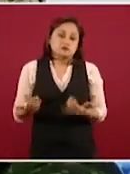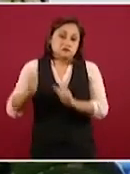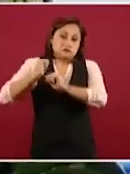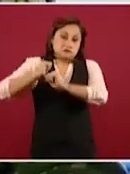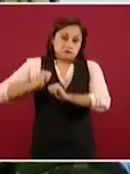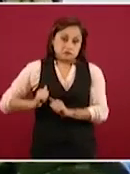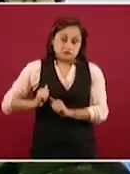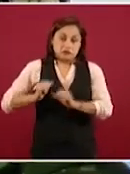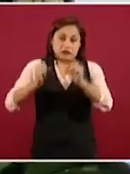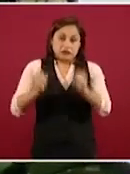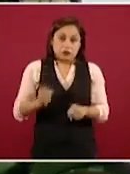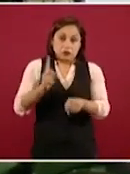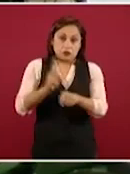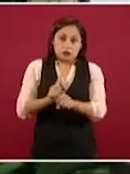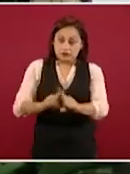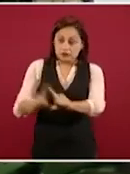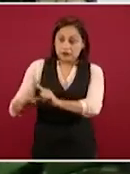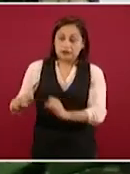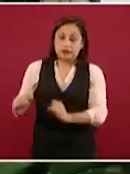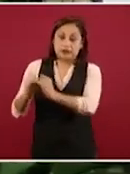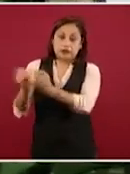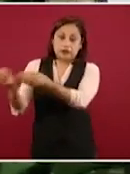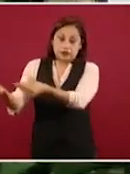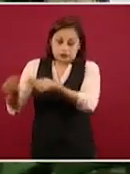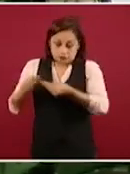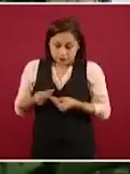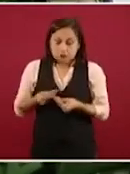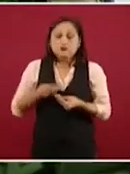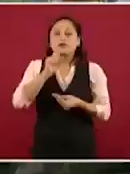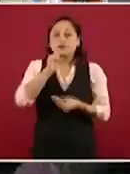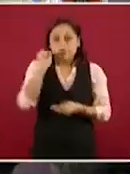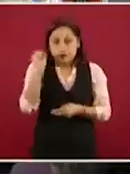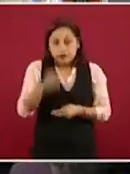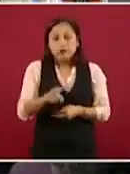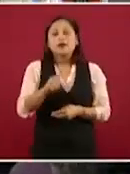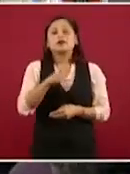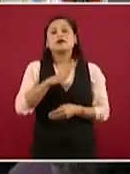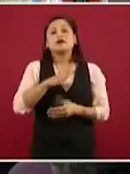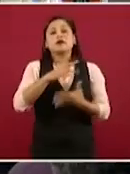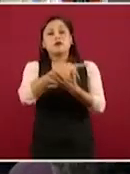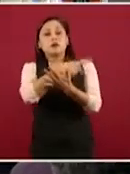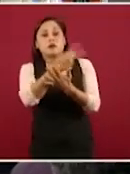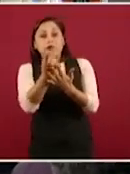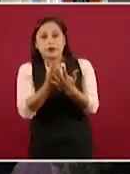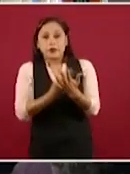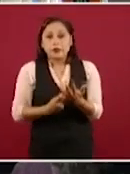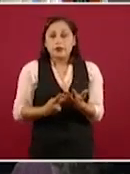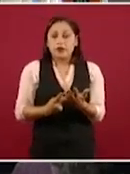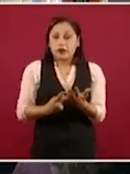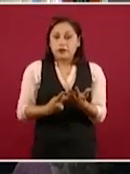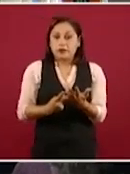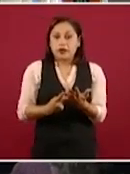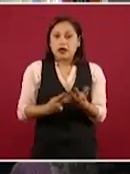la seguridad, también tenemos un programa de canje de armas en donde en la administración